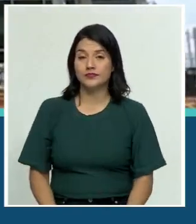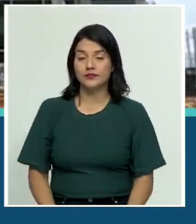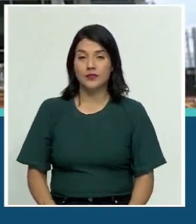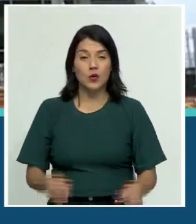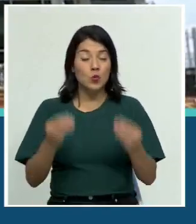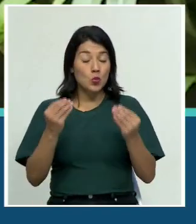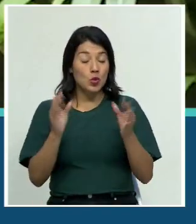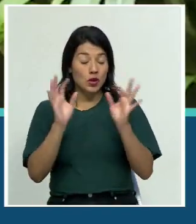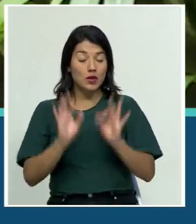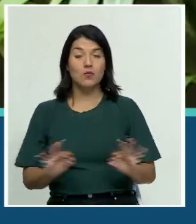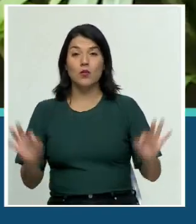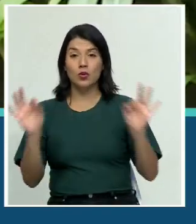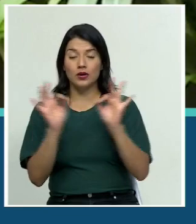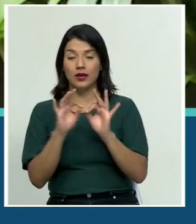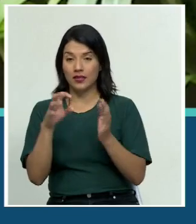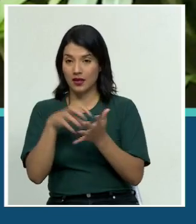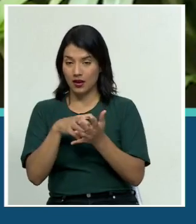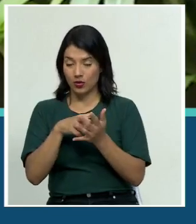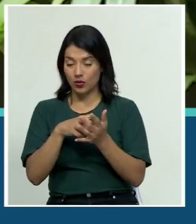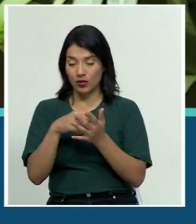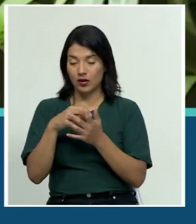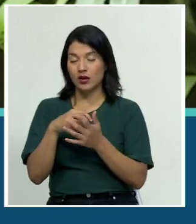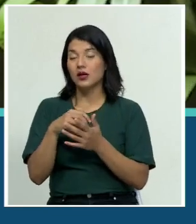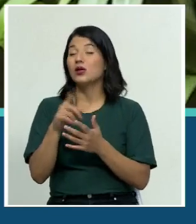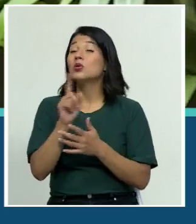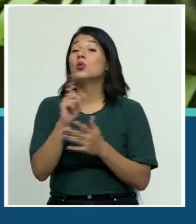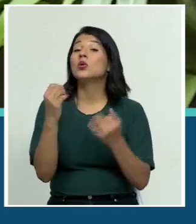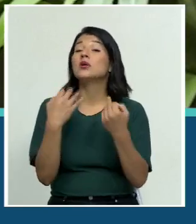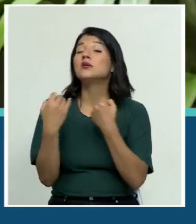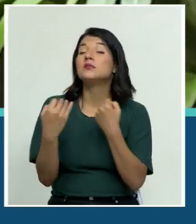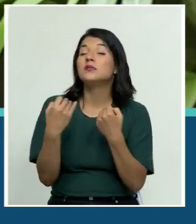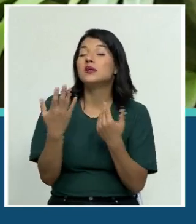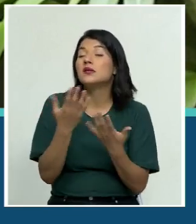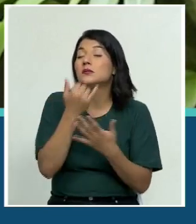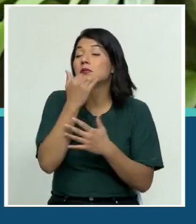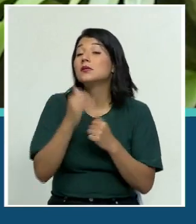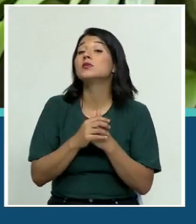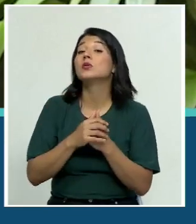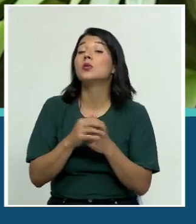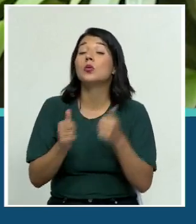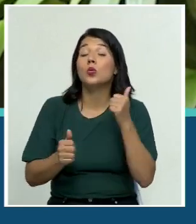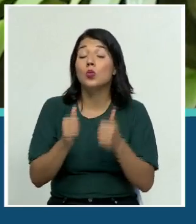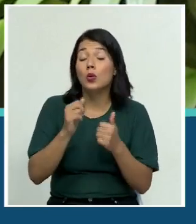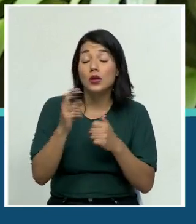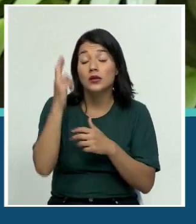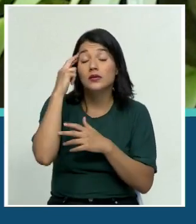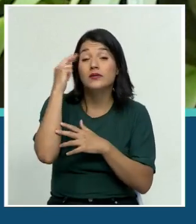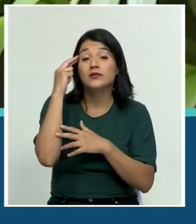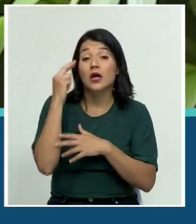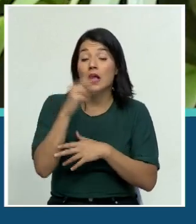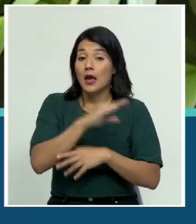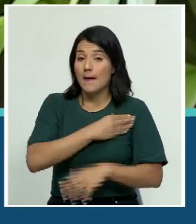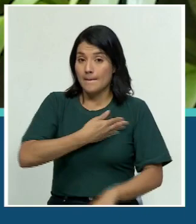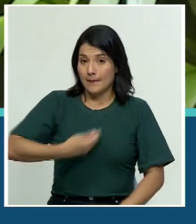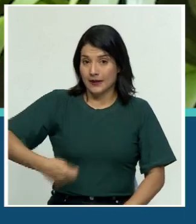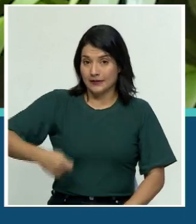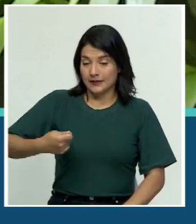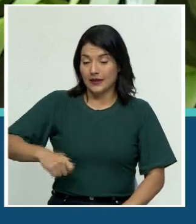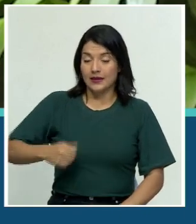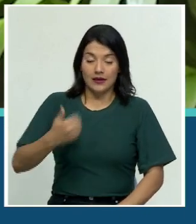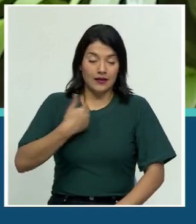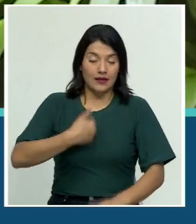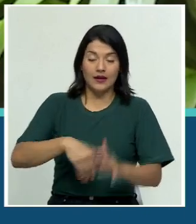duda que genera de que no se aclare cuáles fueron las causas de la remoción. Si bien es cierto, el señor presidente de la República está en su